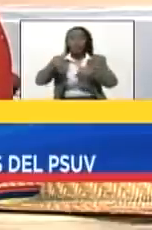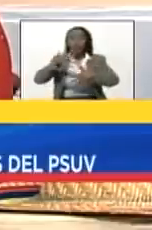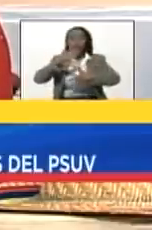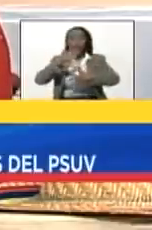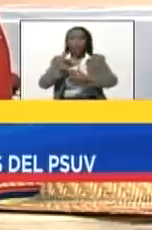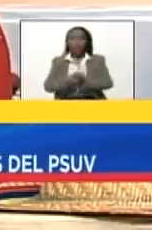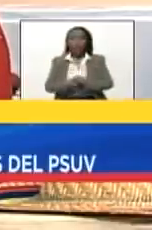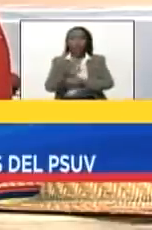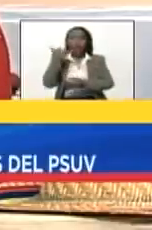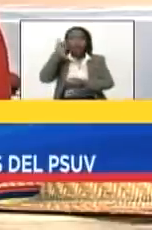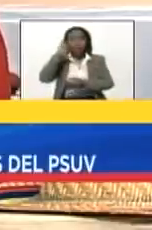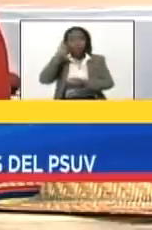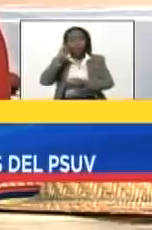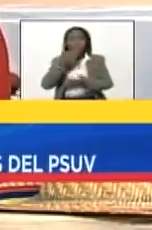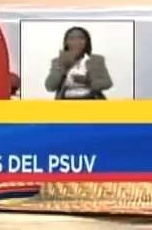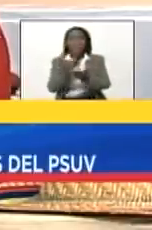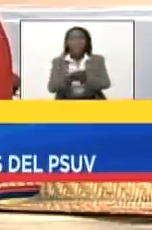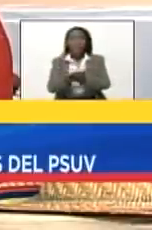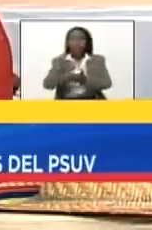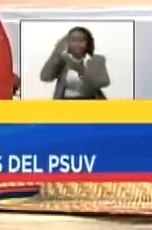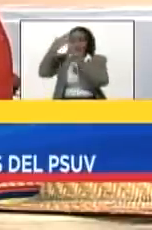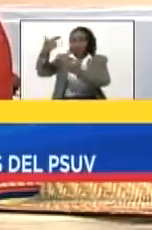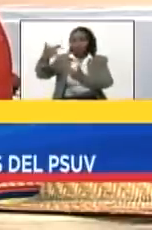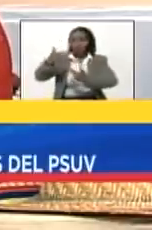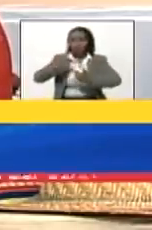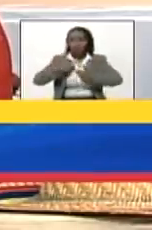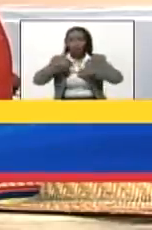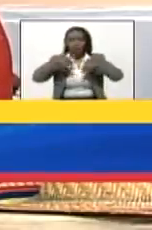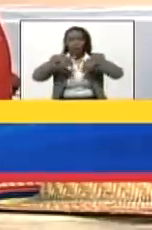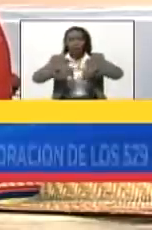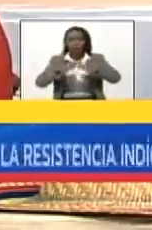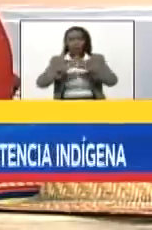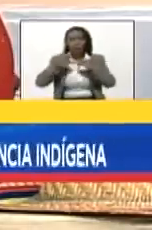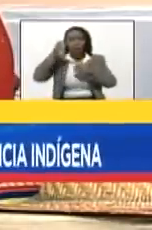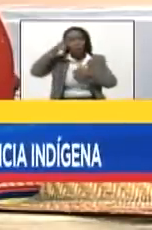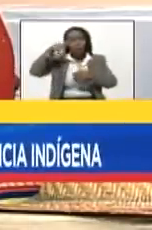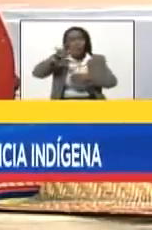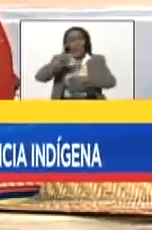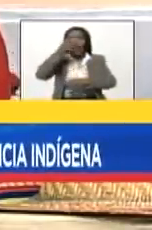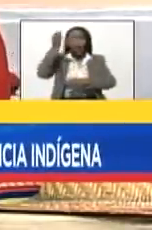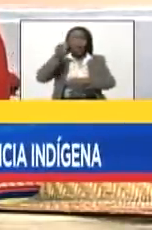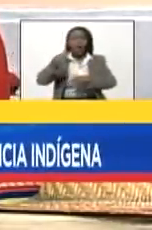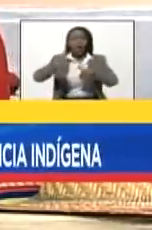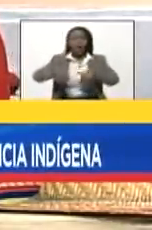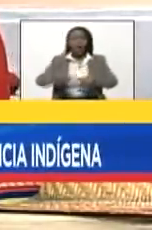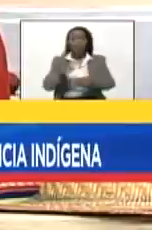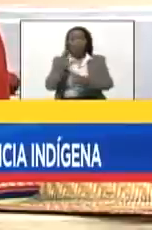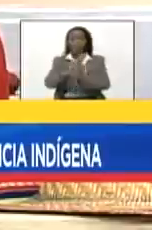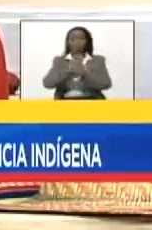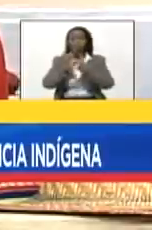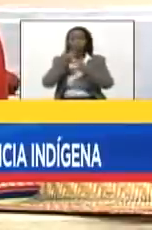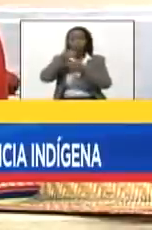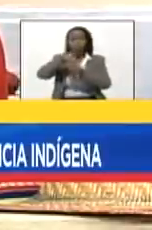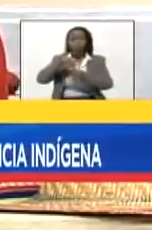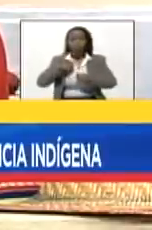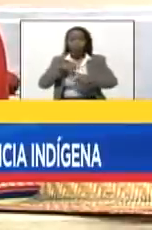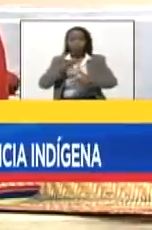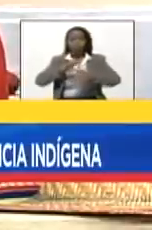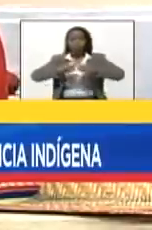América que exigen respeto a todos los pueblos originarios de este